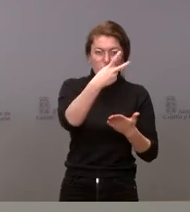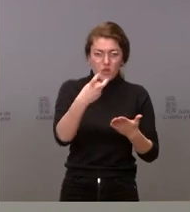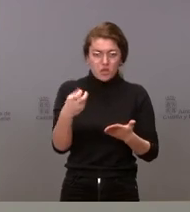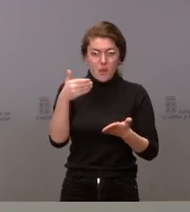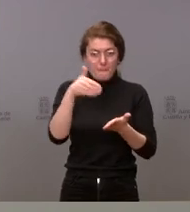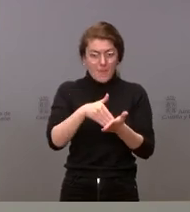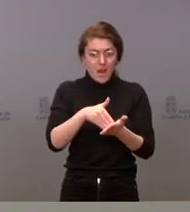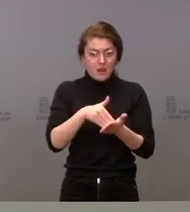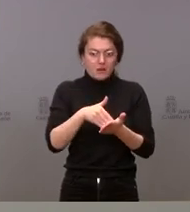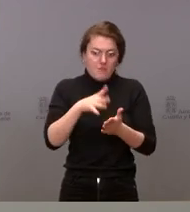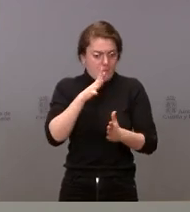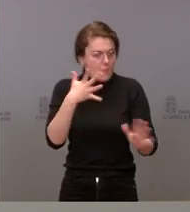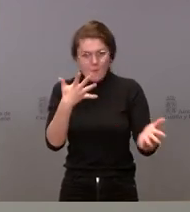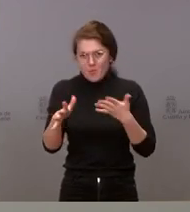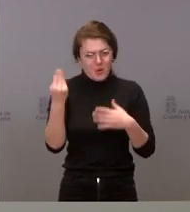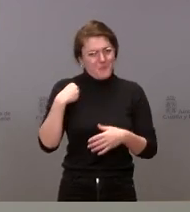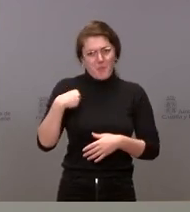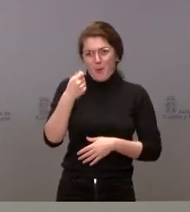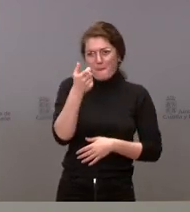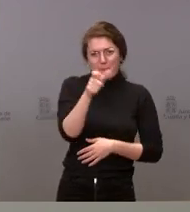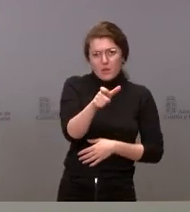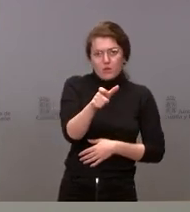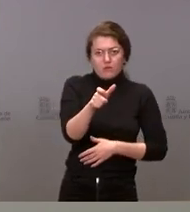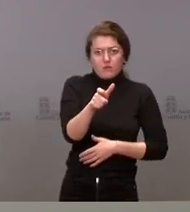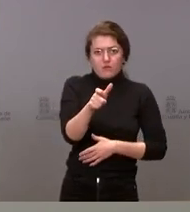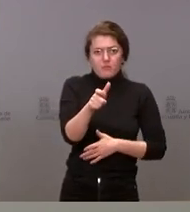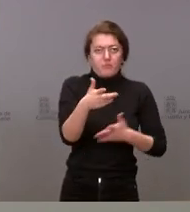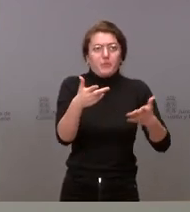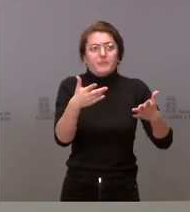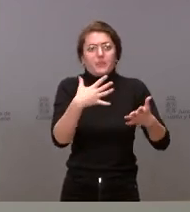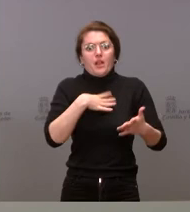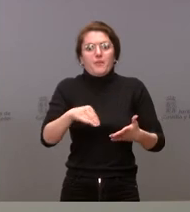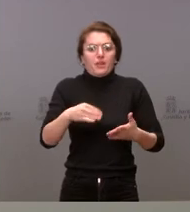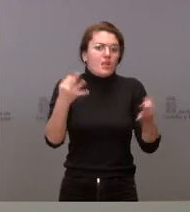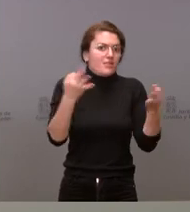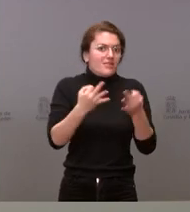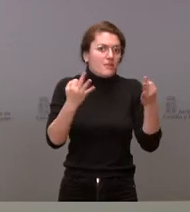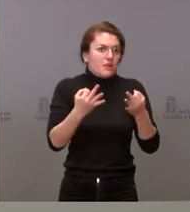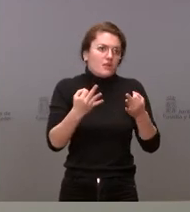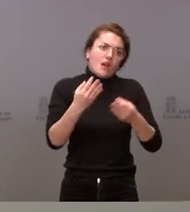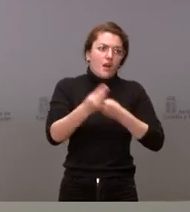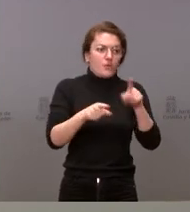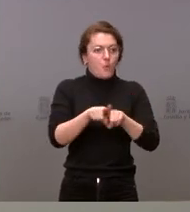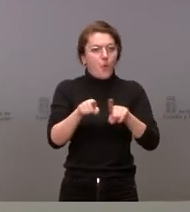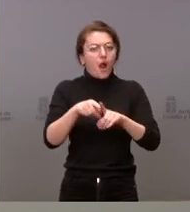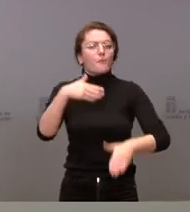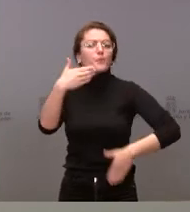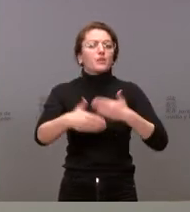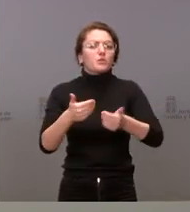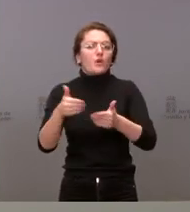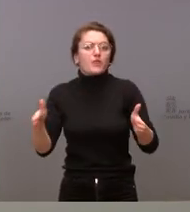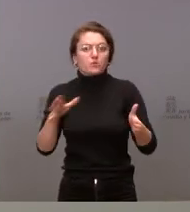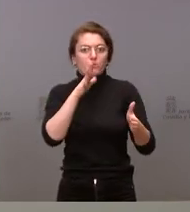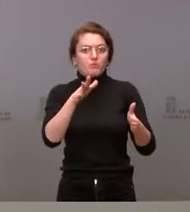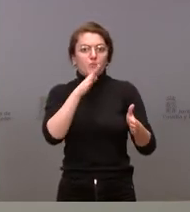lo que nos está saliendo el precio portes oiga pues a lo mejor teníamos que tener ese procedimiento abierto porque no mejor no podía ser